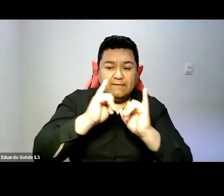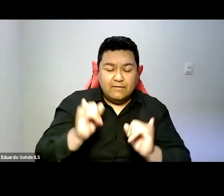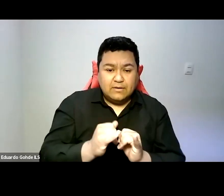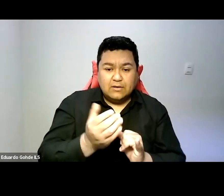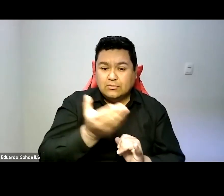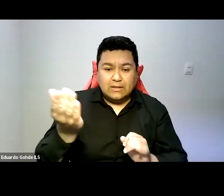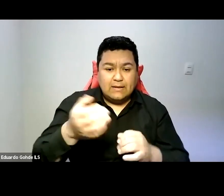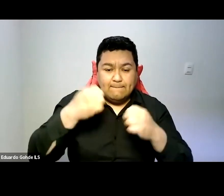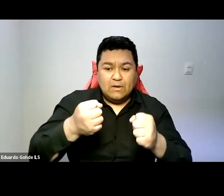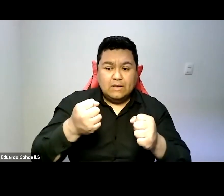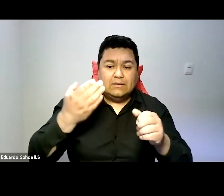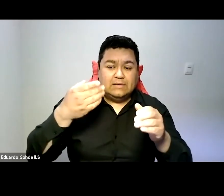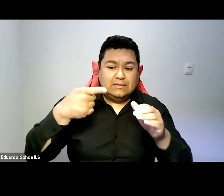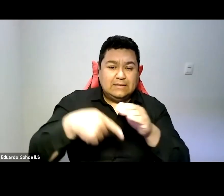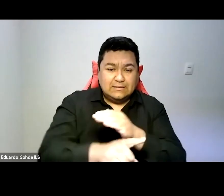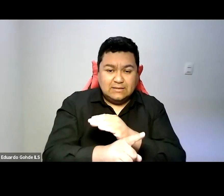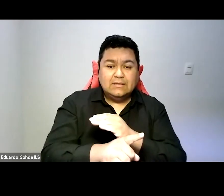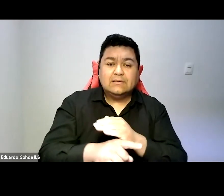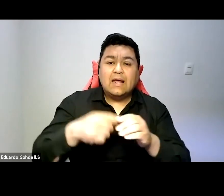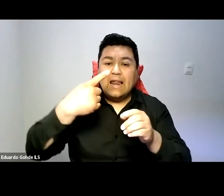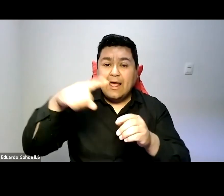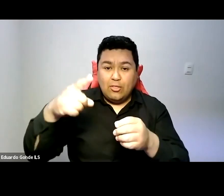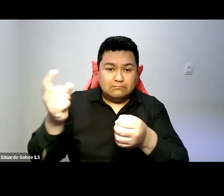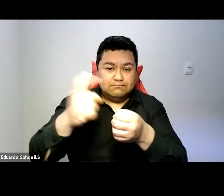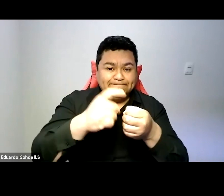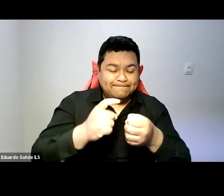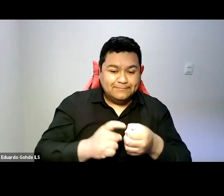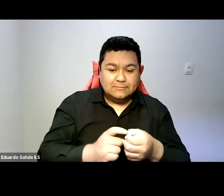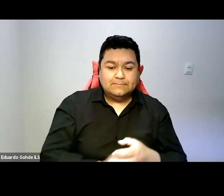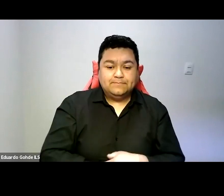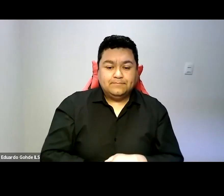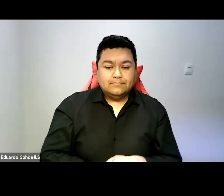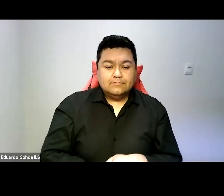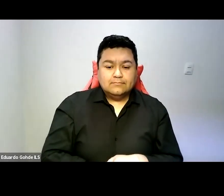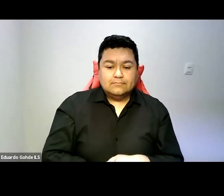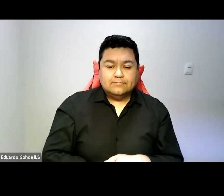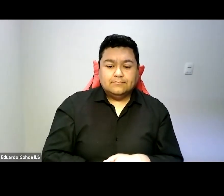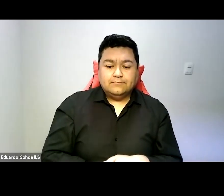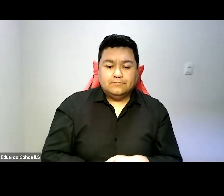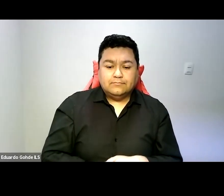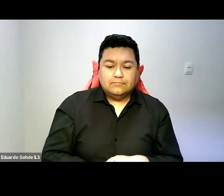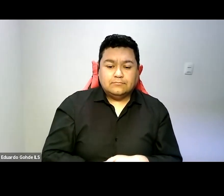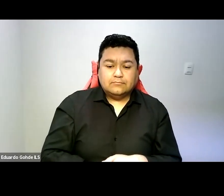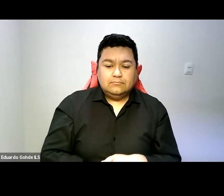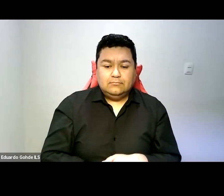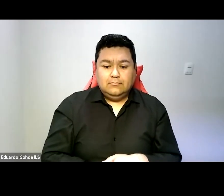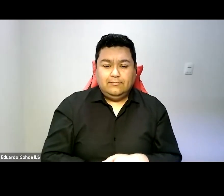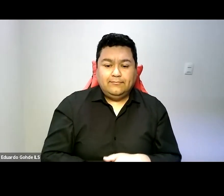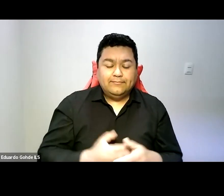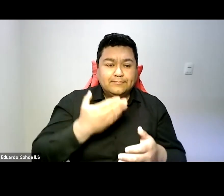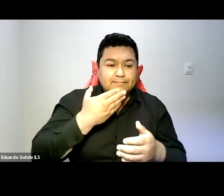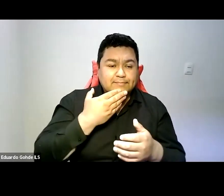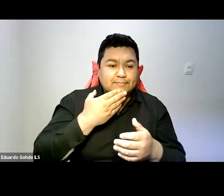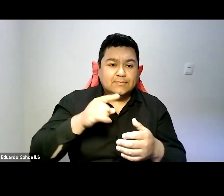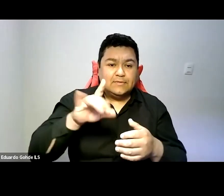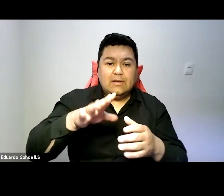acceder para inscribirse a las conferencias siguientes. También, por supuesto, organizamos el país y lo fragmentamos en 5 zonas, y